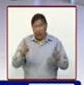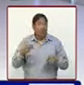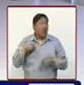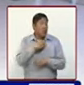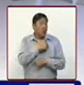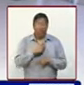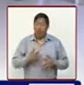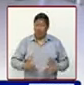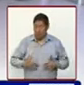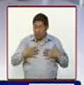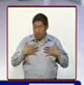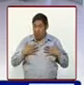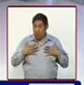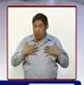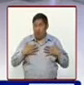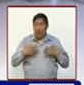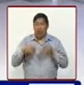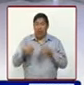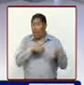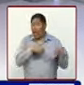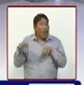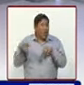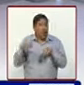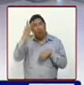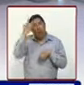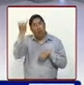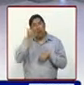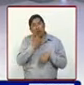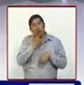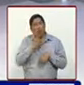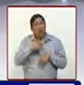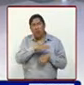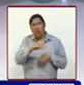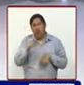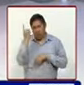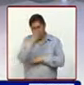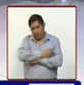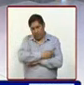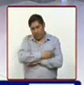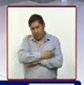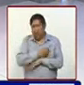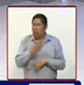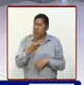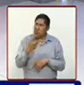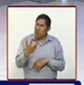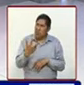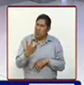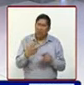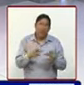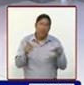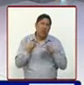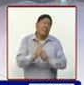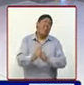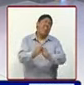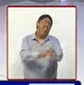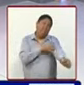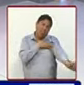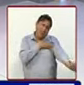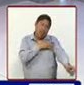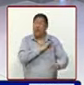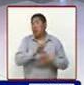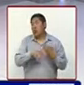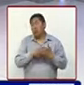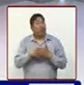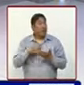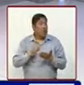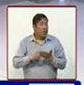Nosotros vamos a vivir un censo de hecho. ¿Por qué? Porque es en una sola jornada. hasta dos o tres en lugares muy alejados, pero se realiza